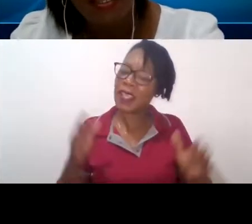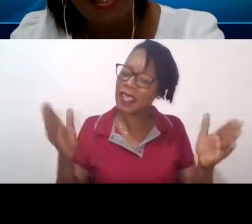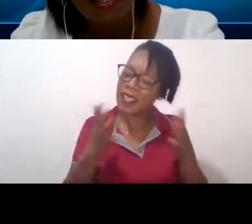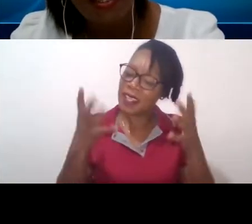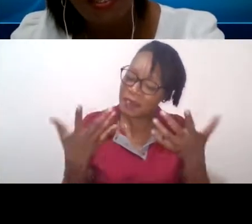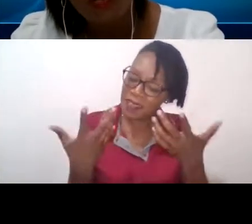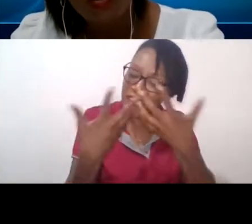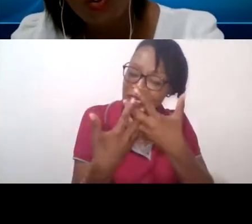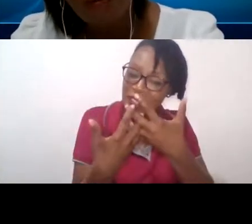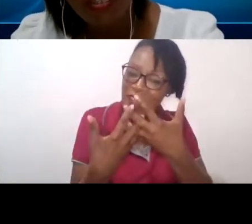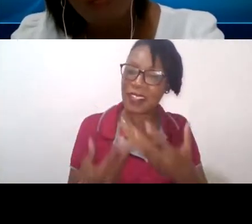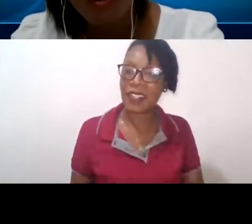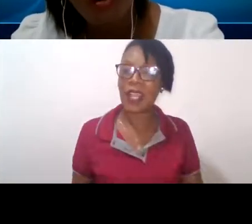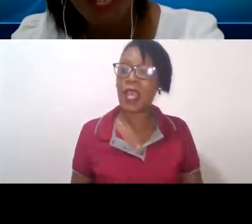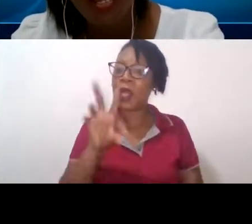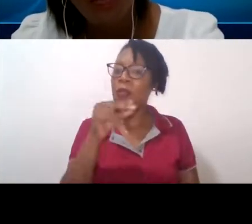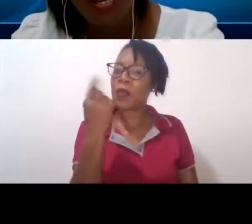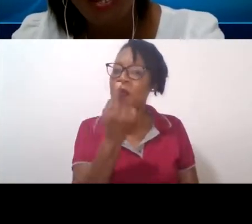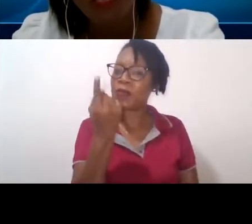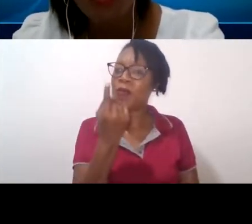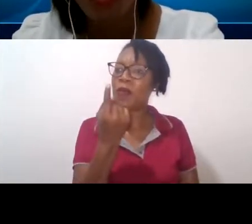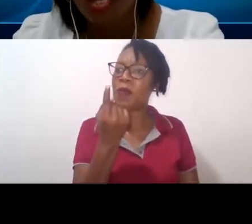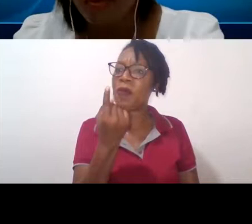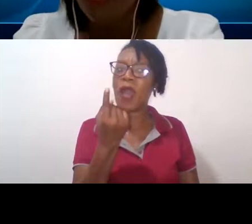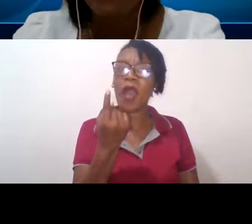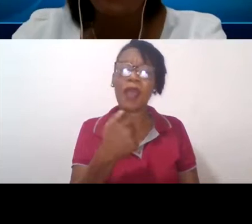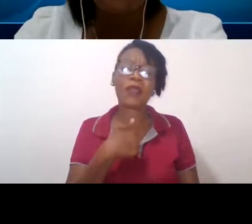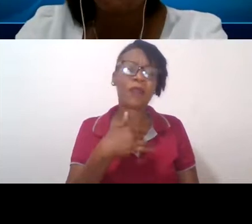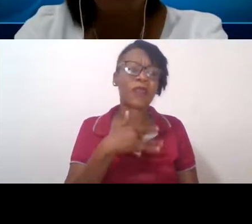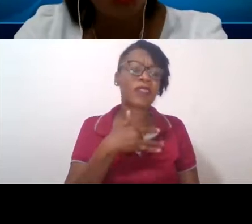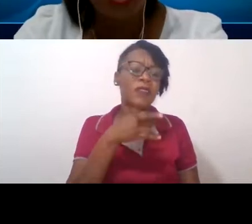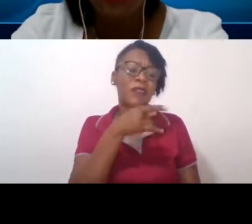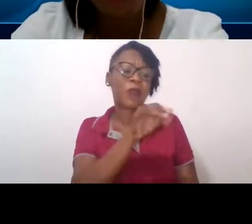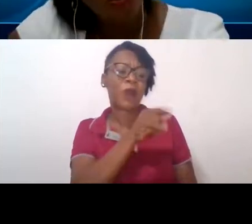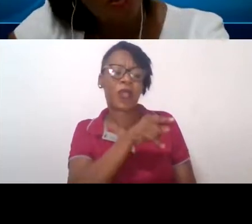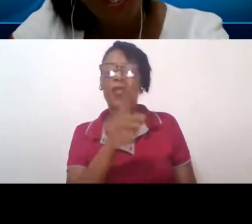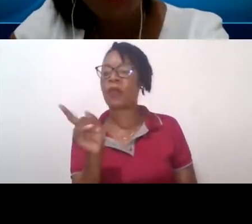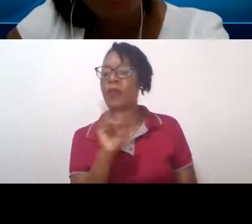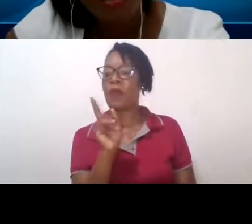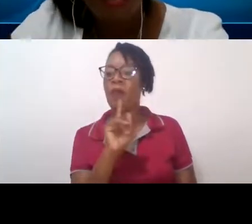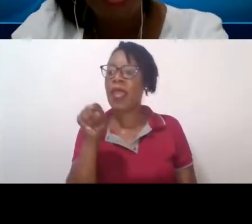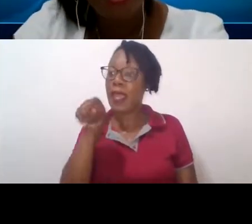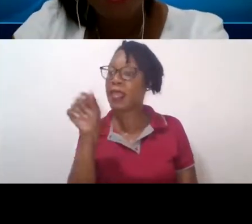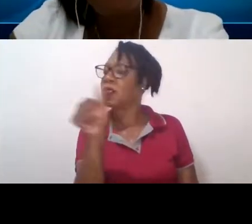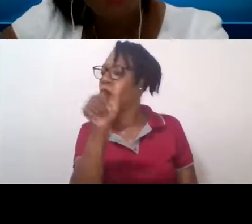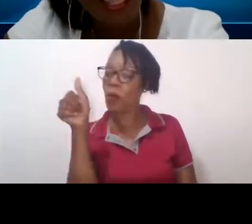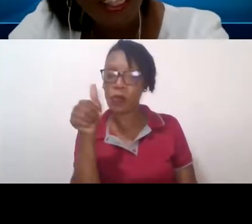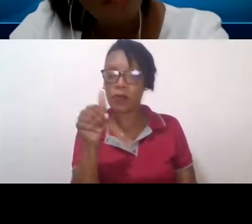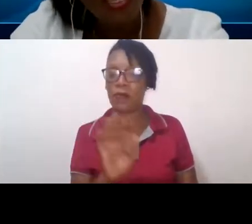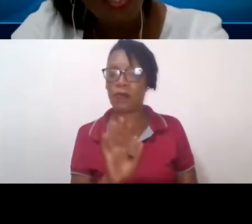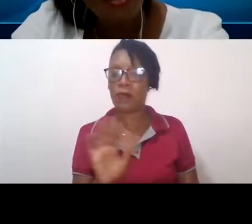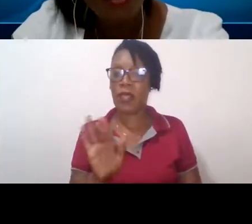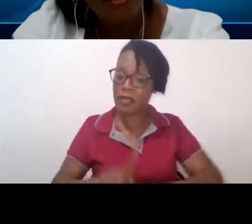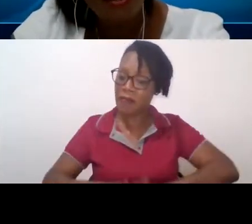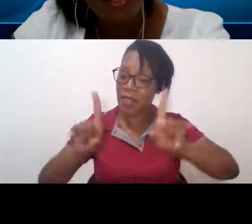generemos empatía, y no es solamente ponernos en el lugar del otro, sino darme cuenta que ese es otro, él es otro, es otra, diferente a